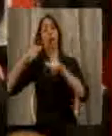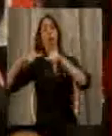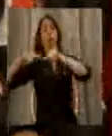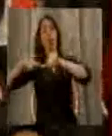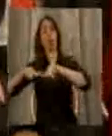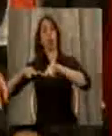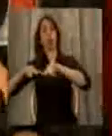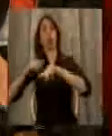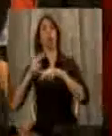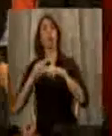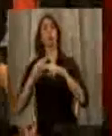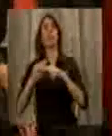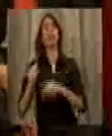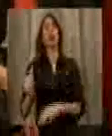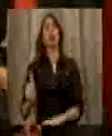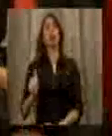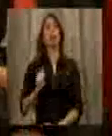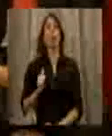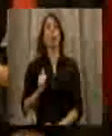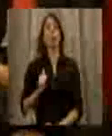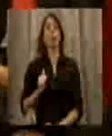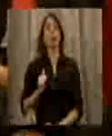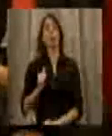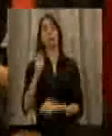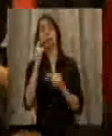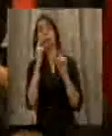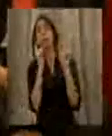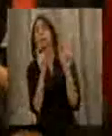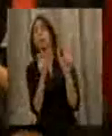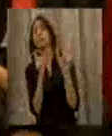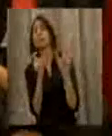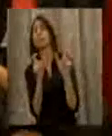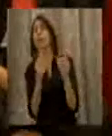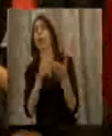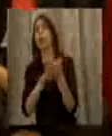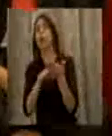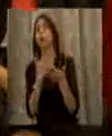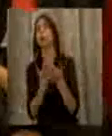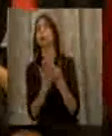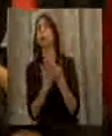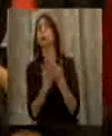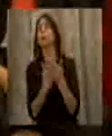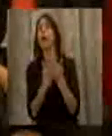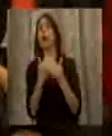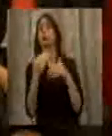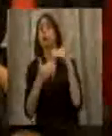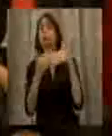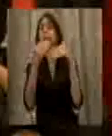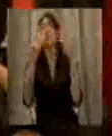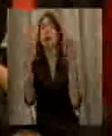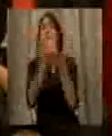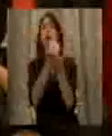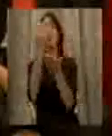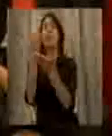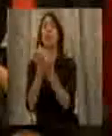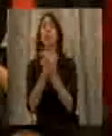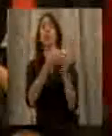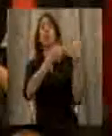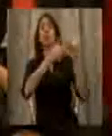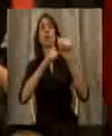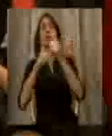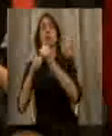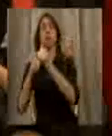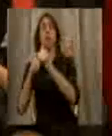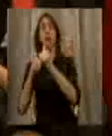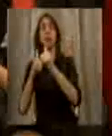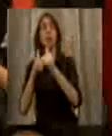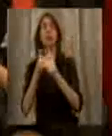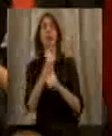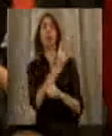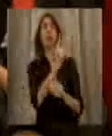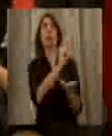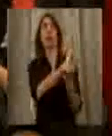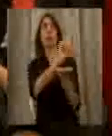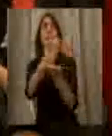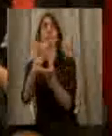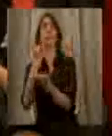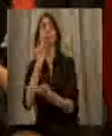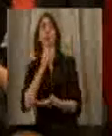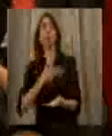para seguir y hacer el seguimiento de los desafíos estratégicos que cada una de las instituciones